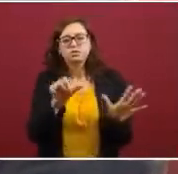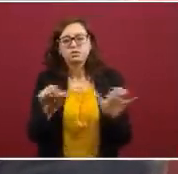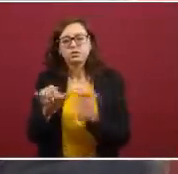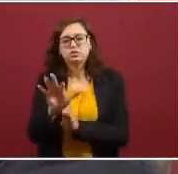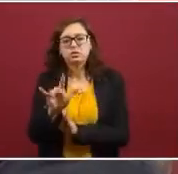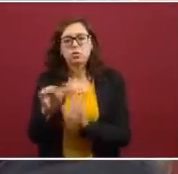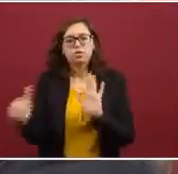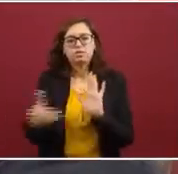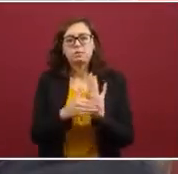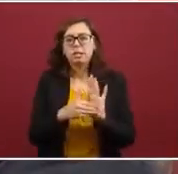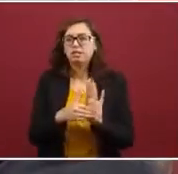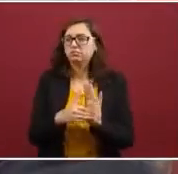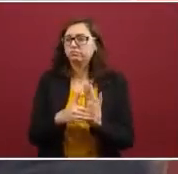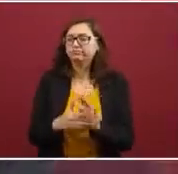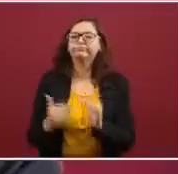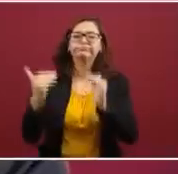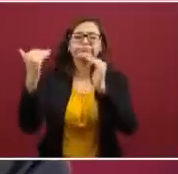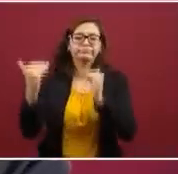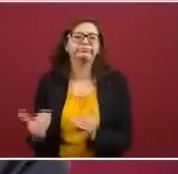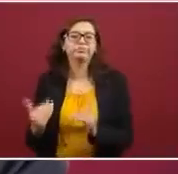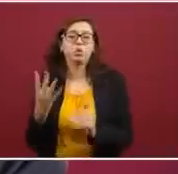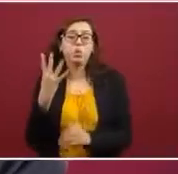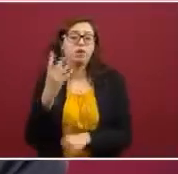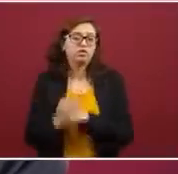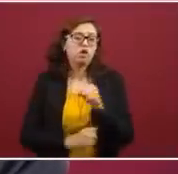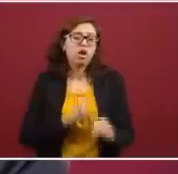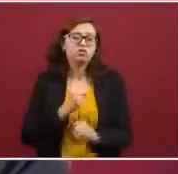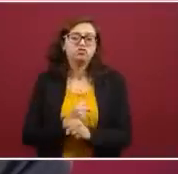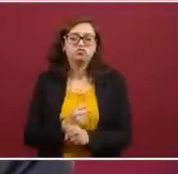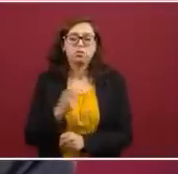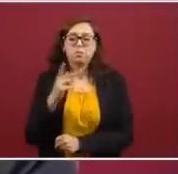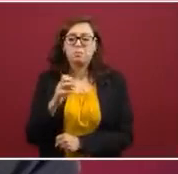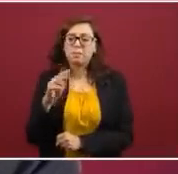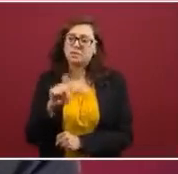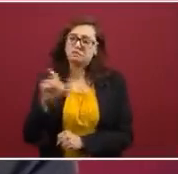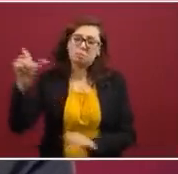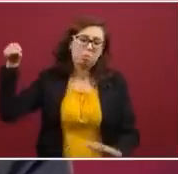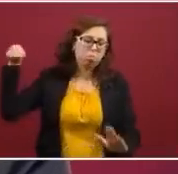1,650,000 barriles en 4 años.